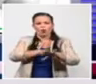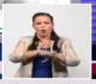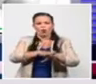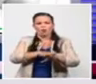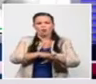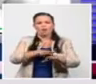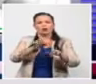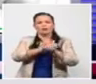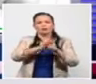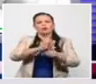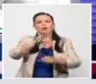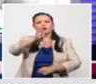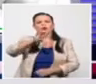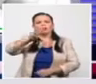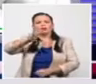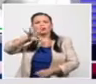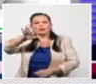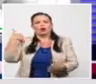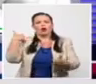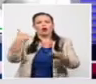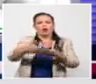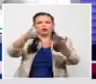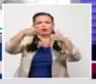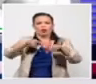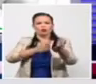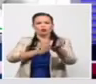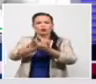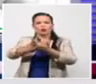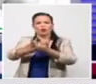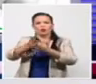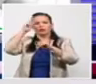El total de activos confirmados en los hospitales del país,